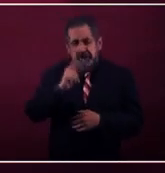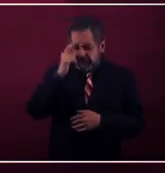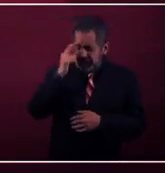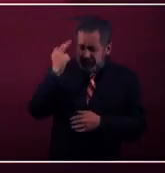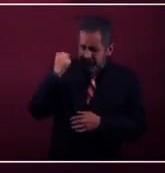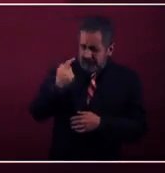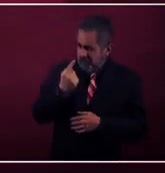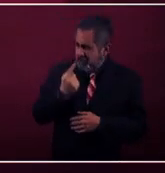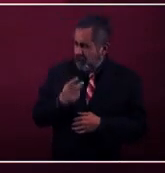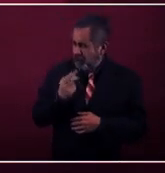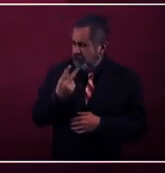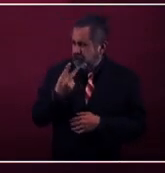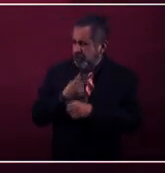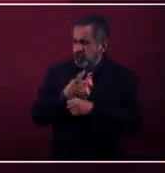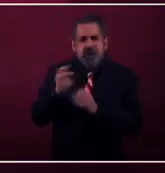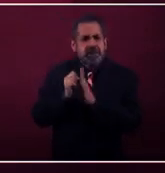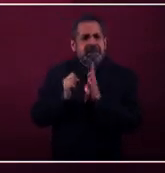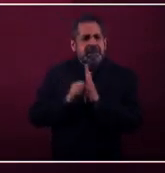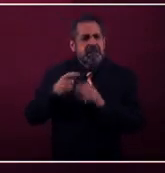primero o el segundo semestre,